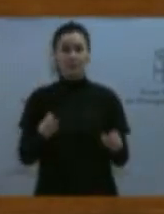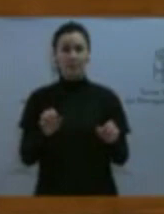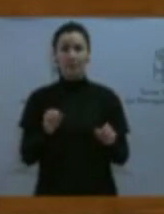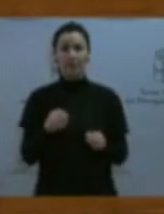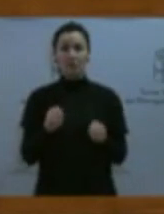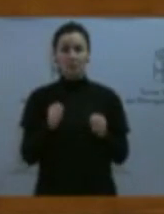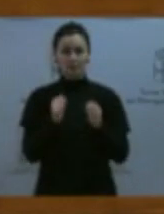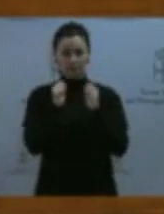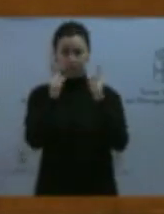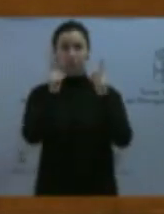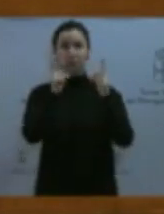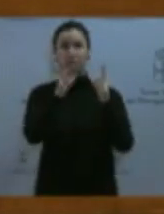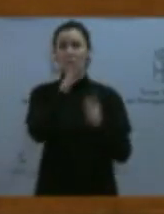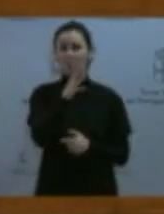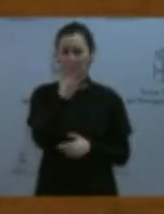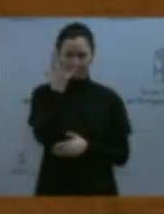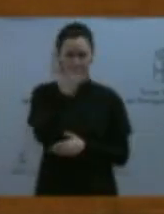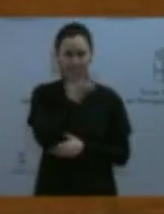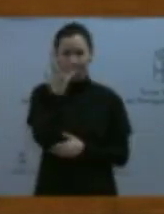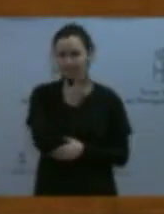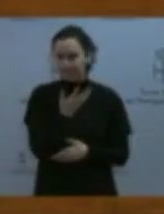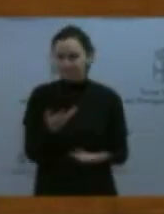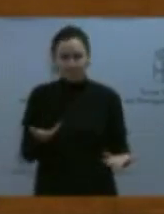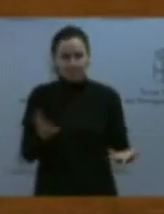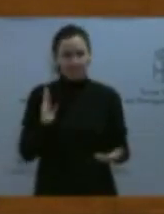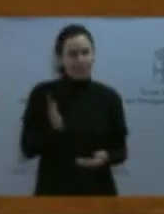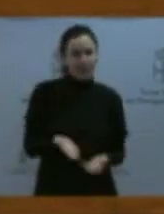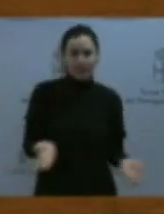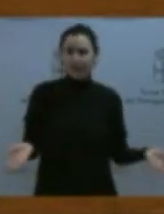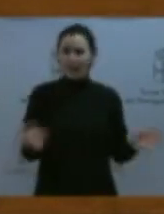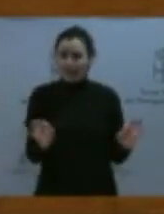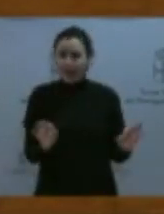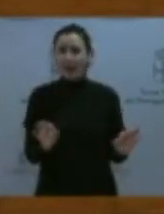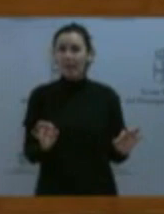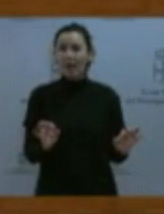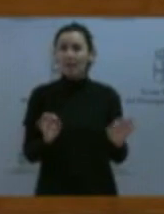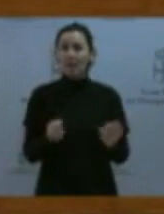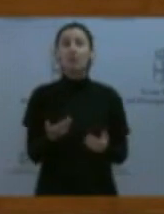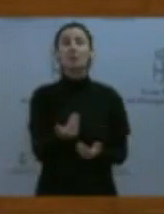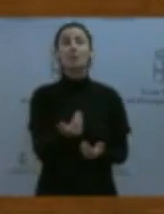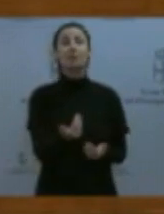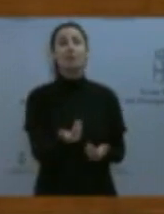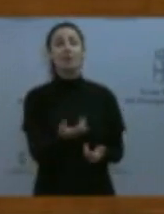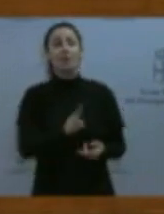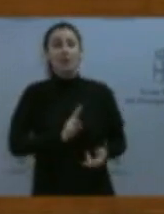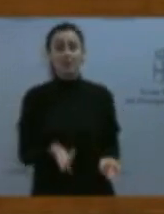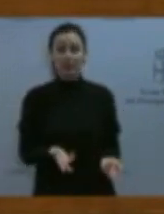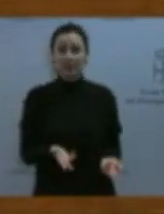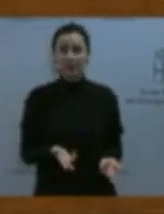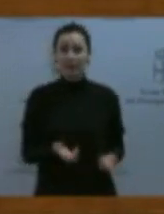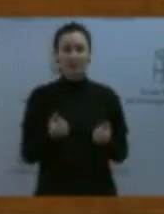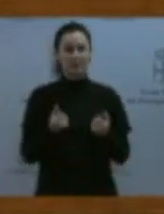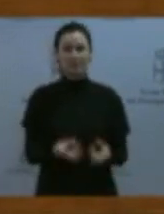cómo no hay ni condenas ni restitución de bienes. En muchas ocasiones las conductas no encajan en el tipo penal. Falta